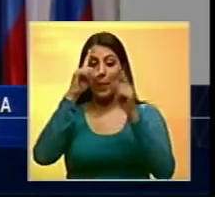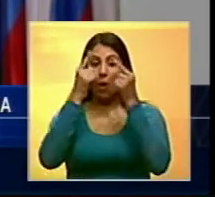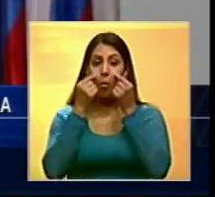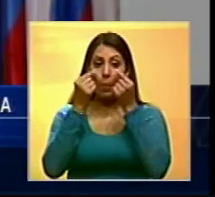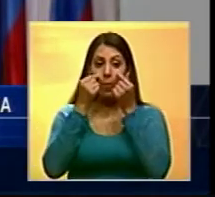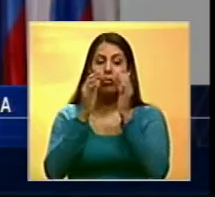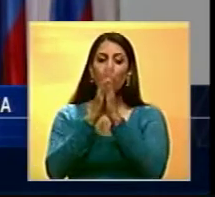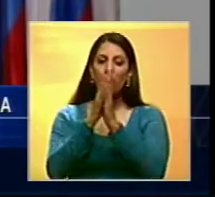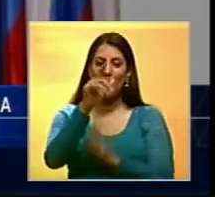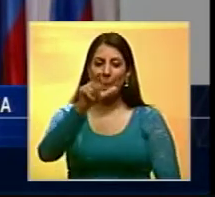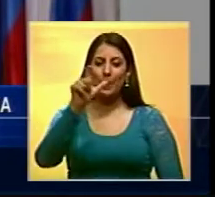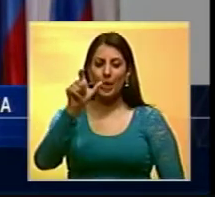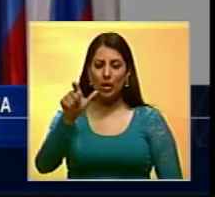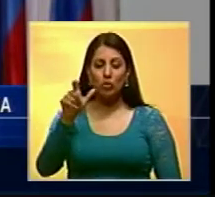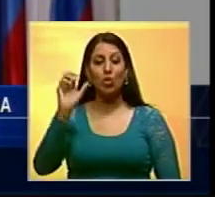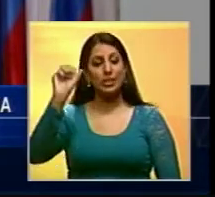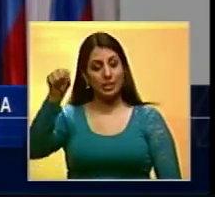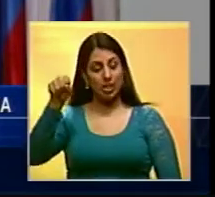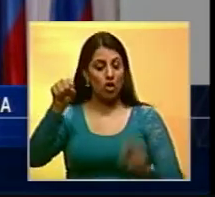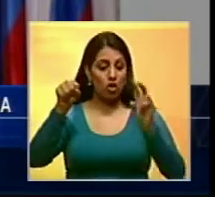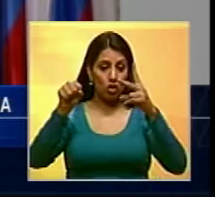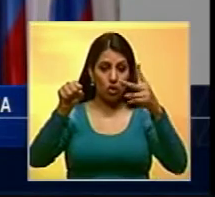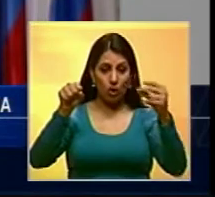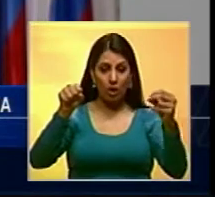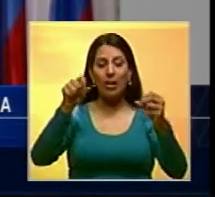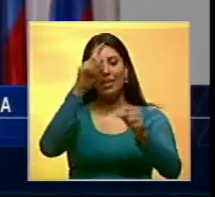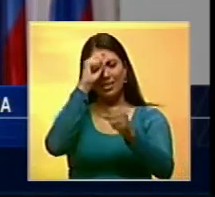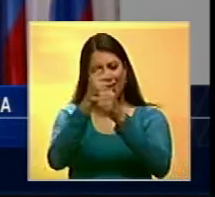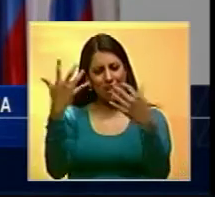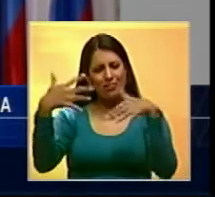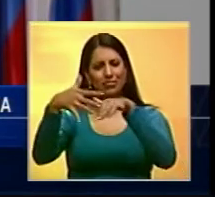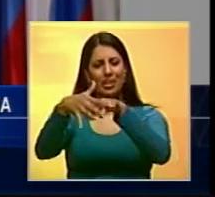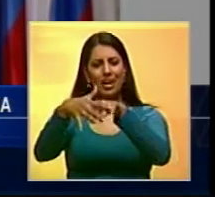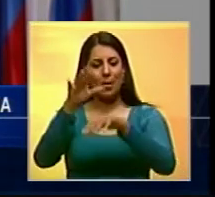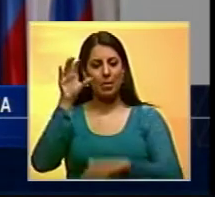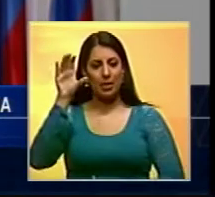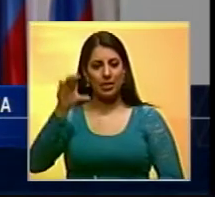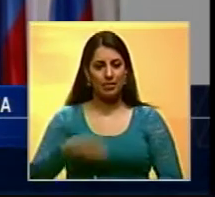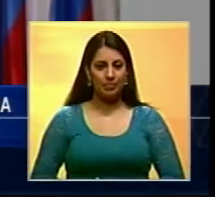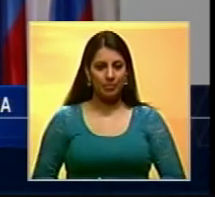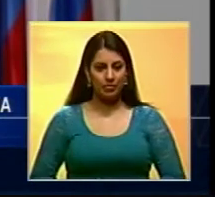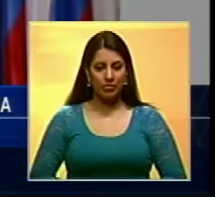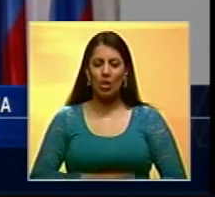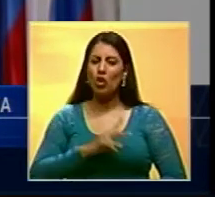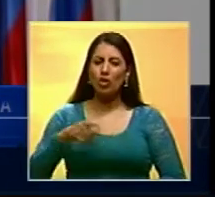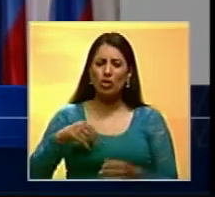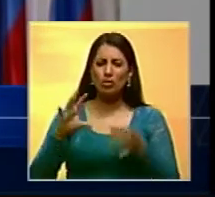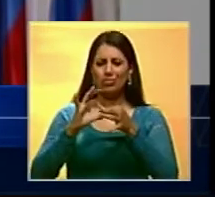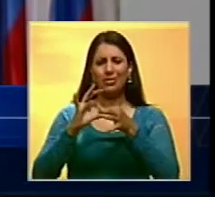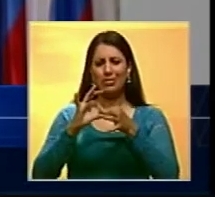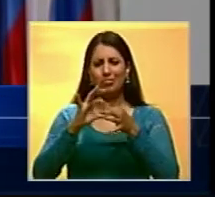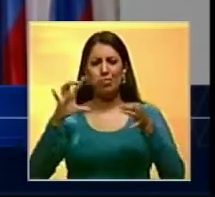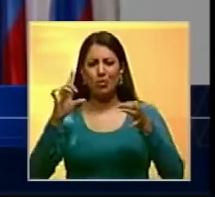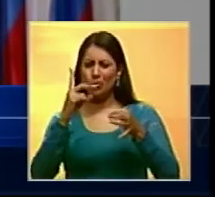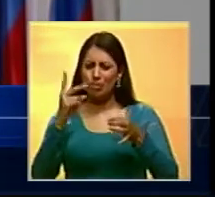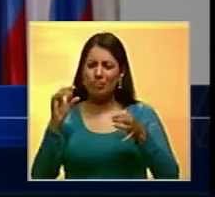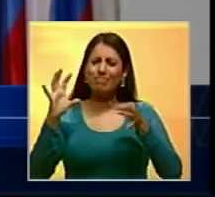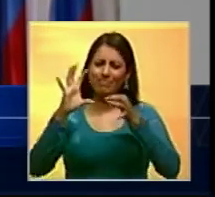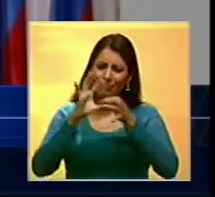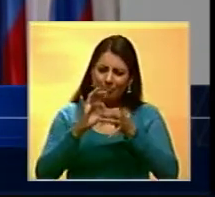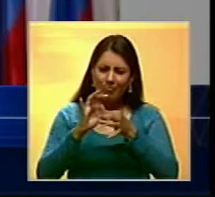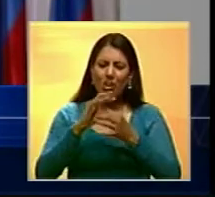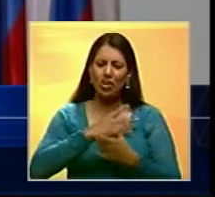Santos, pidió a los promotores del sí y del no trabajar por la unidad del país. Unirnos, no dividirnos. Y esa es